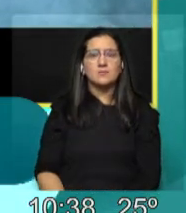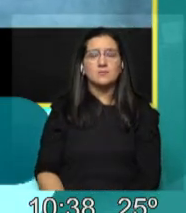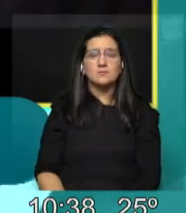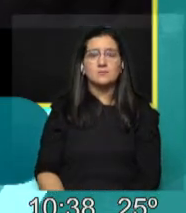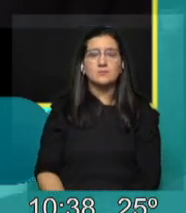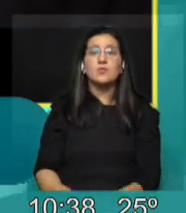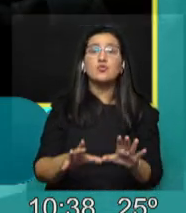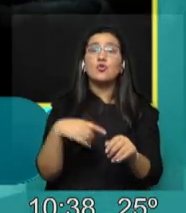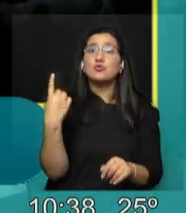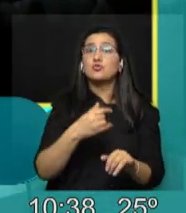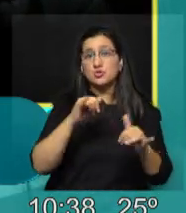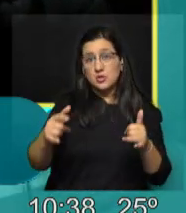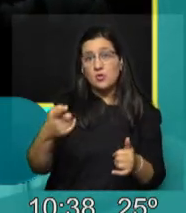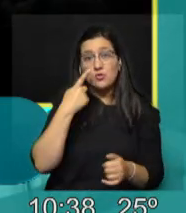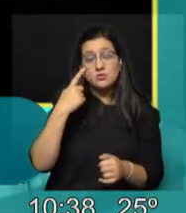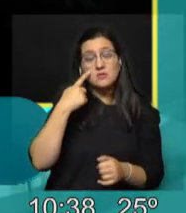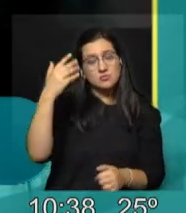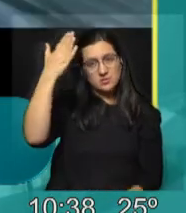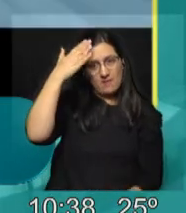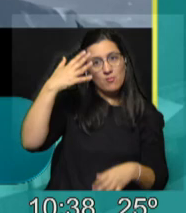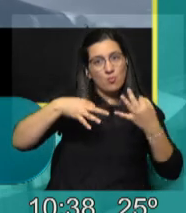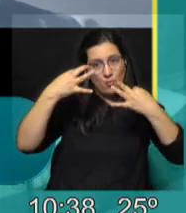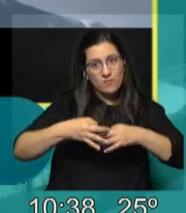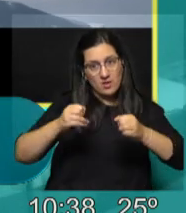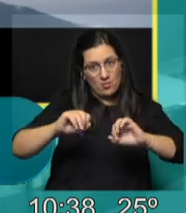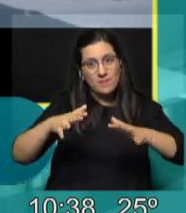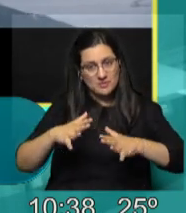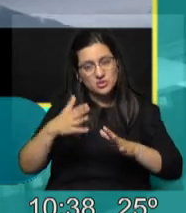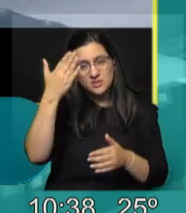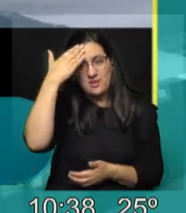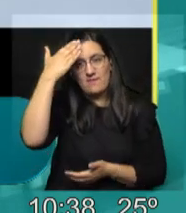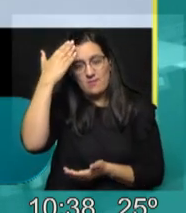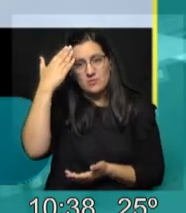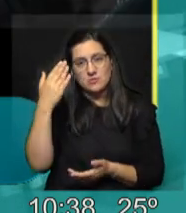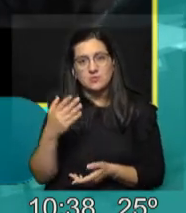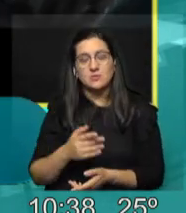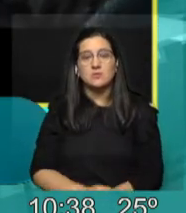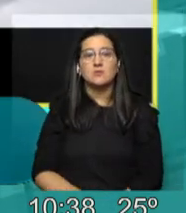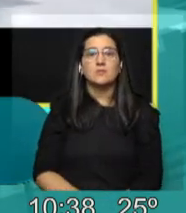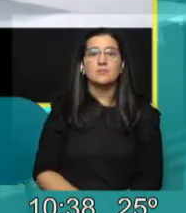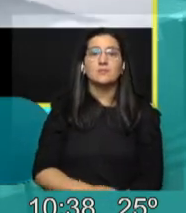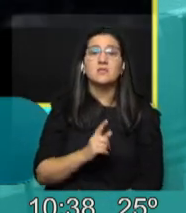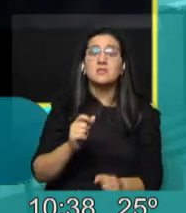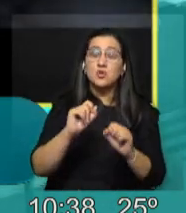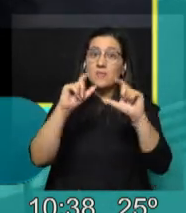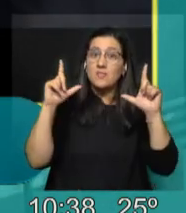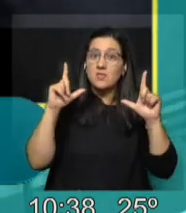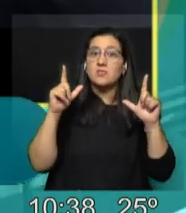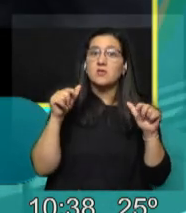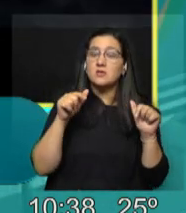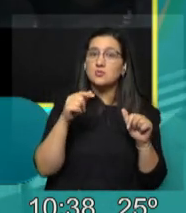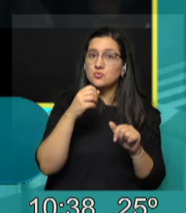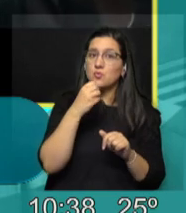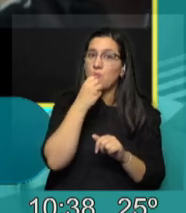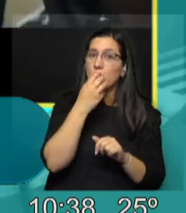que todos nosotros conocemos, sabemos muy bien qué pasó, etcétera, etcétera. Y no por conocido deja de ser sorprendente. Eso es un buen